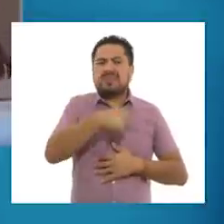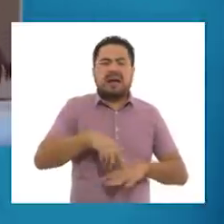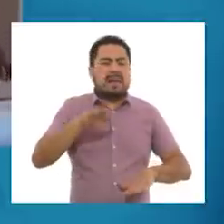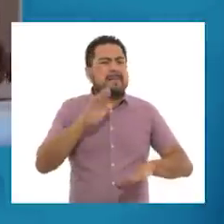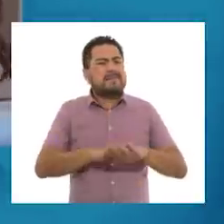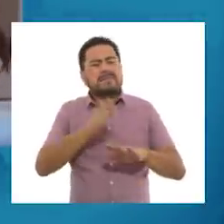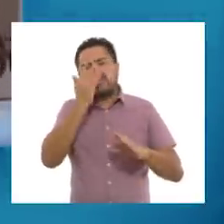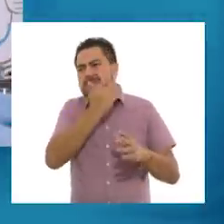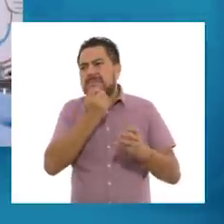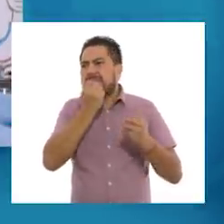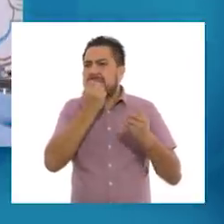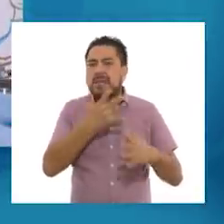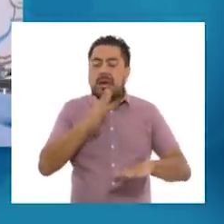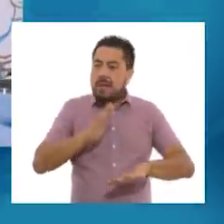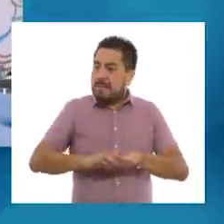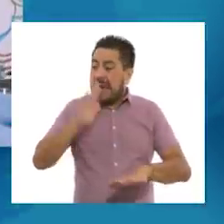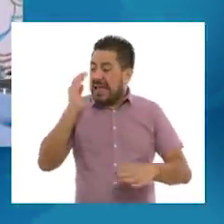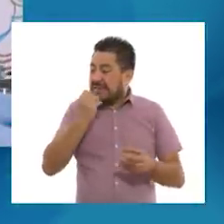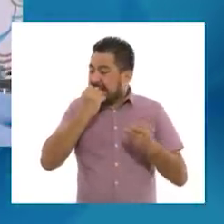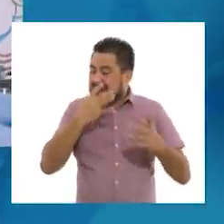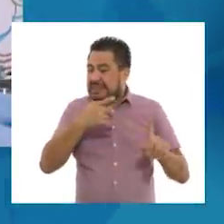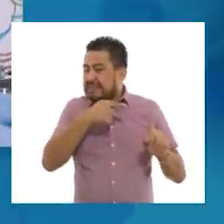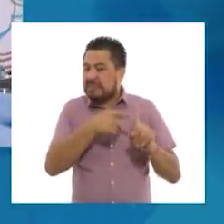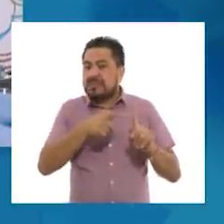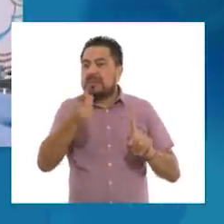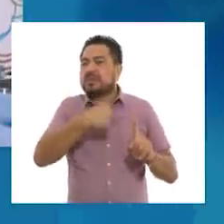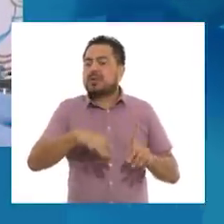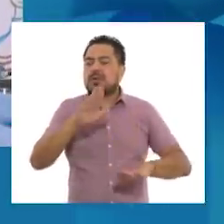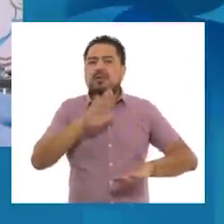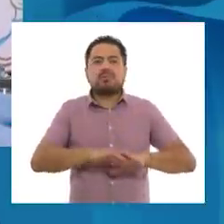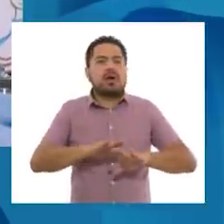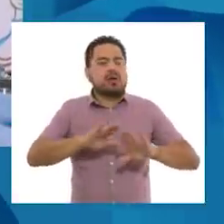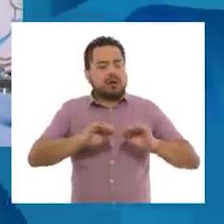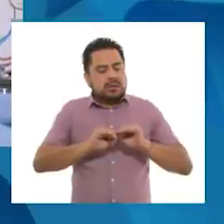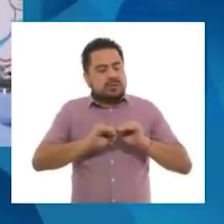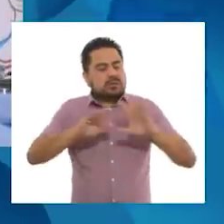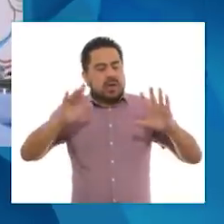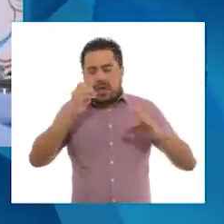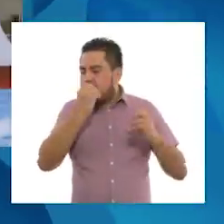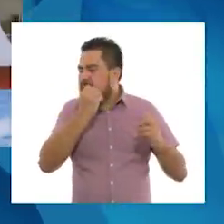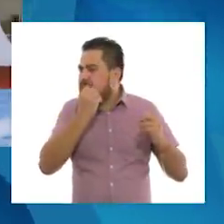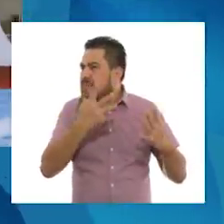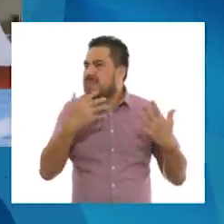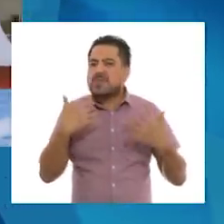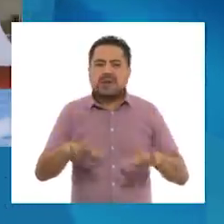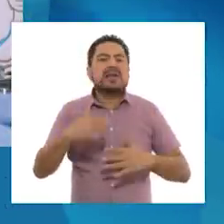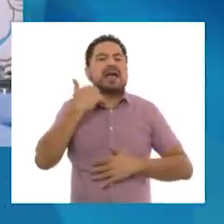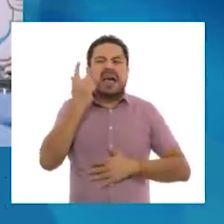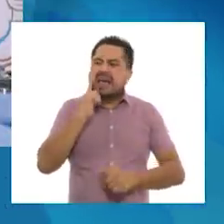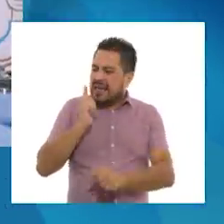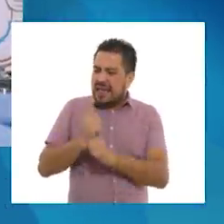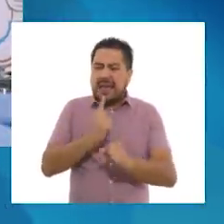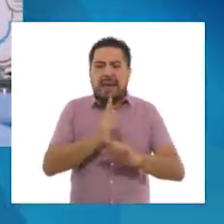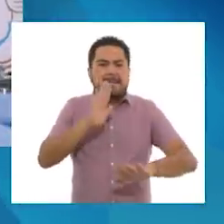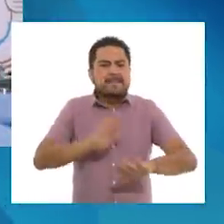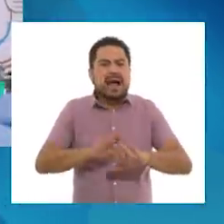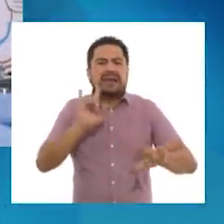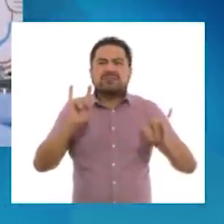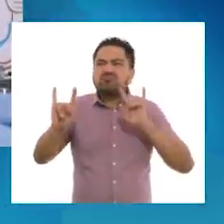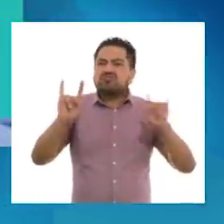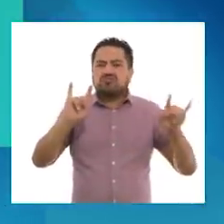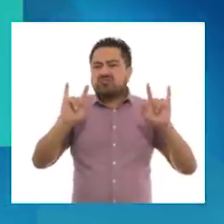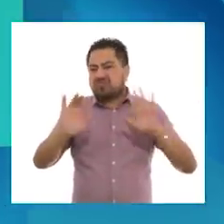muy bonito. ¡Más que bonito! ¡Que les quede espíritu increíble! Queremos ver más de sus